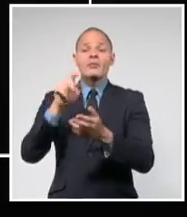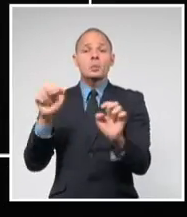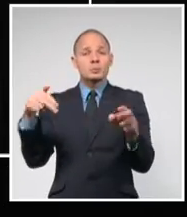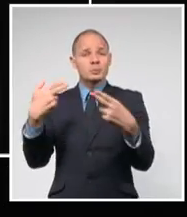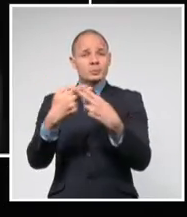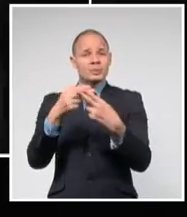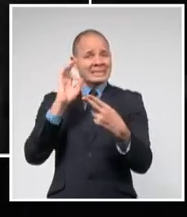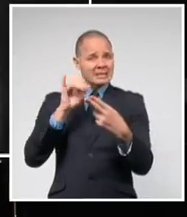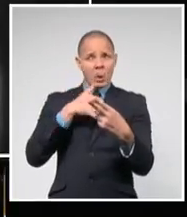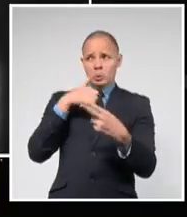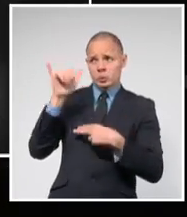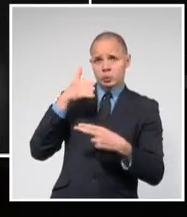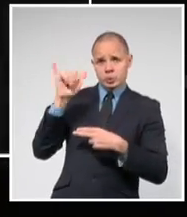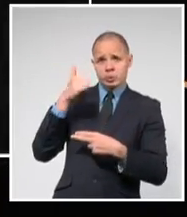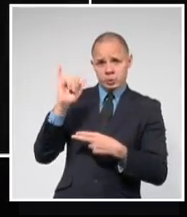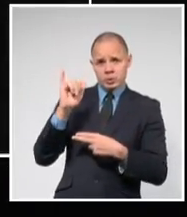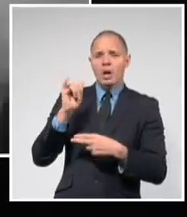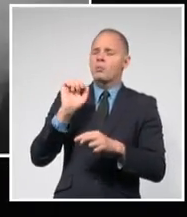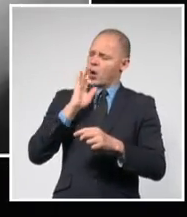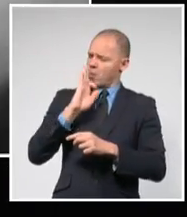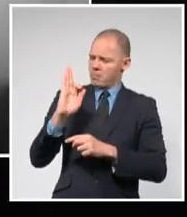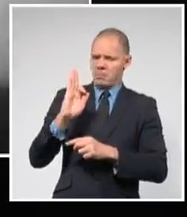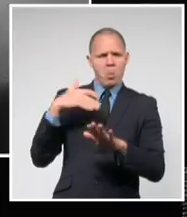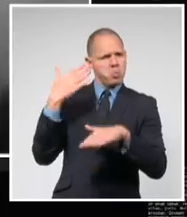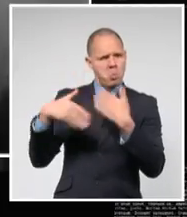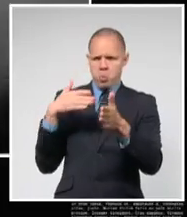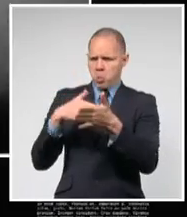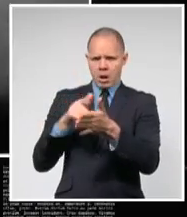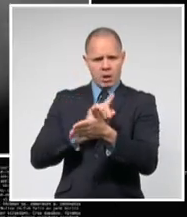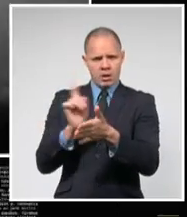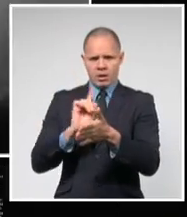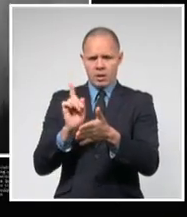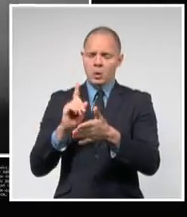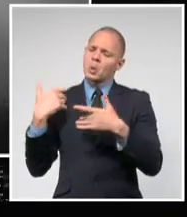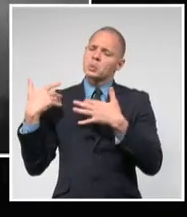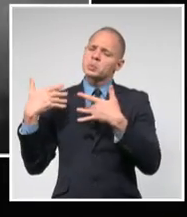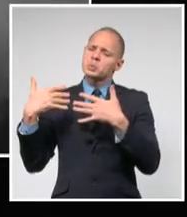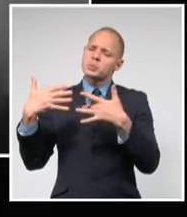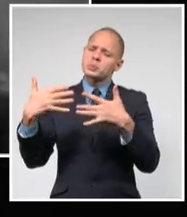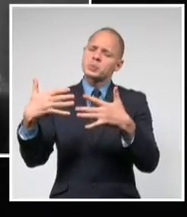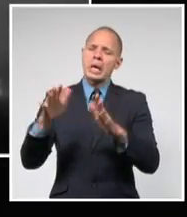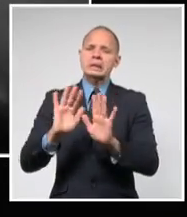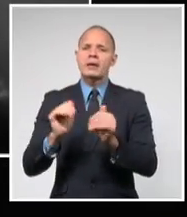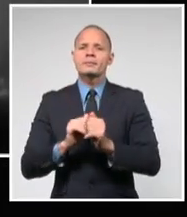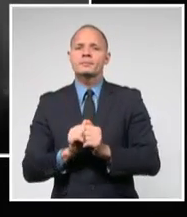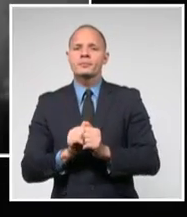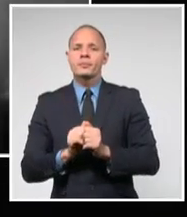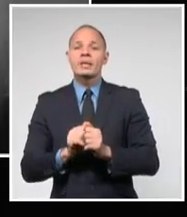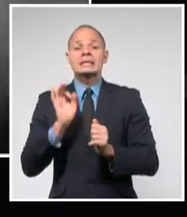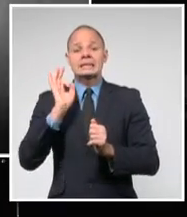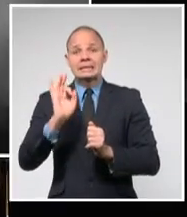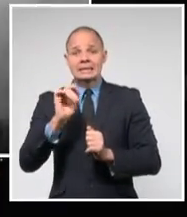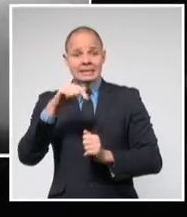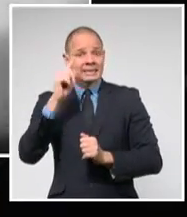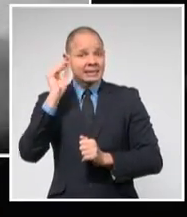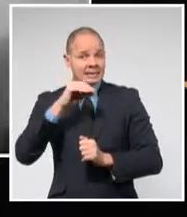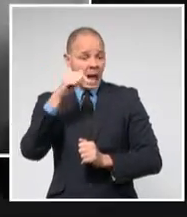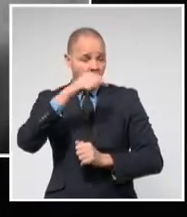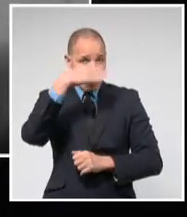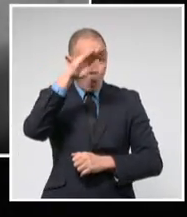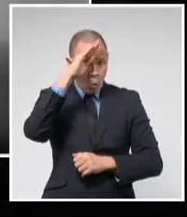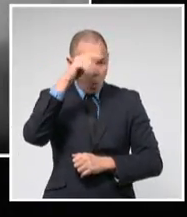los Estados Unidos y que habían sido el resultado de sucesivos pasos del béisbol cubano por llegar a tener